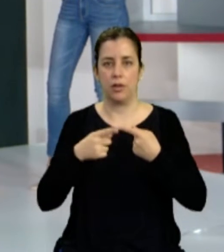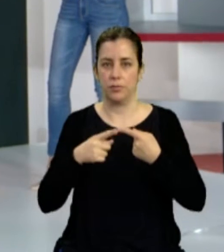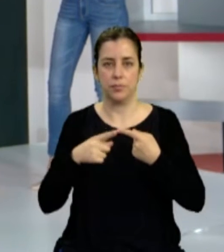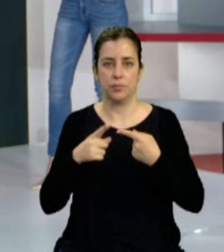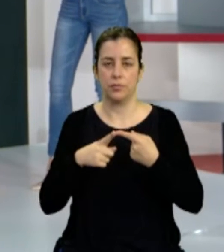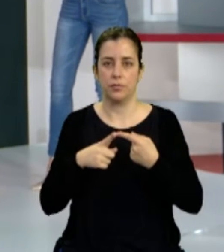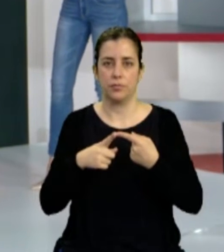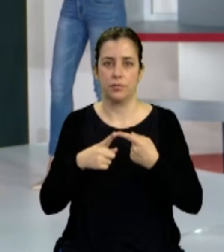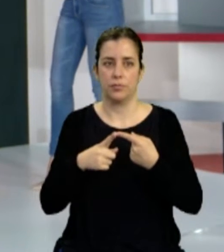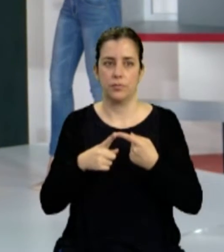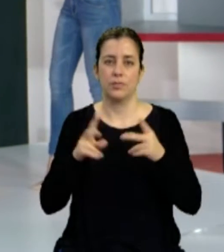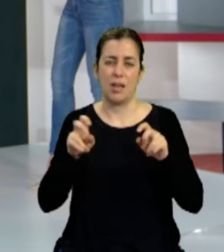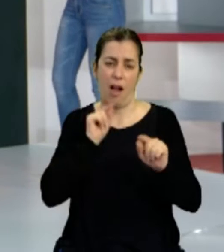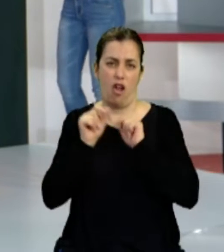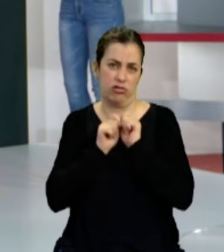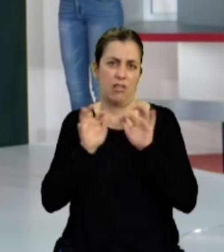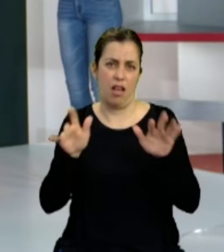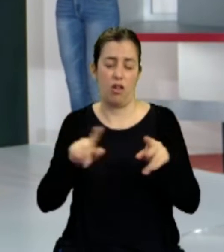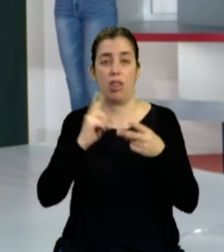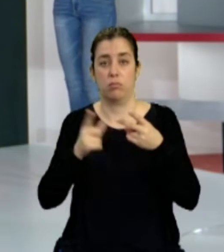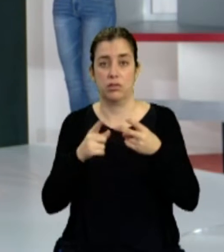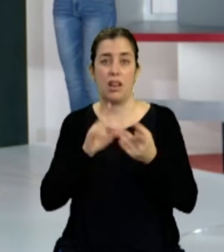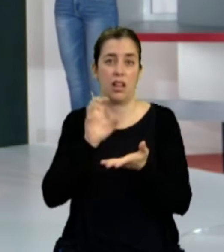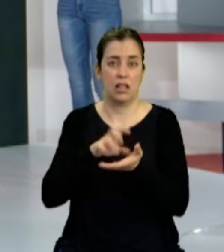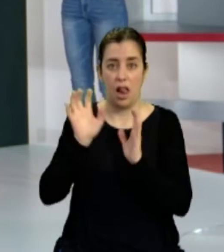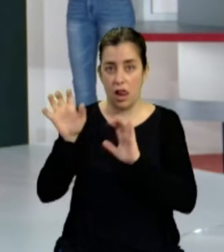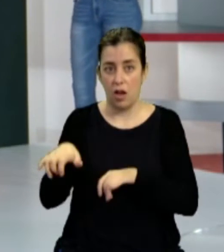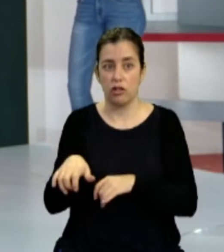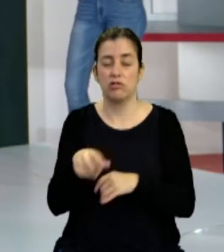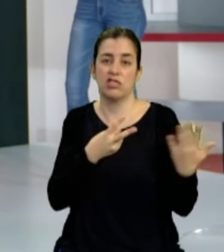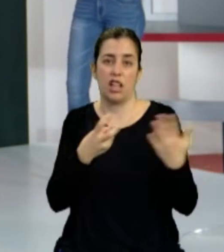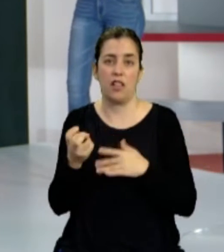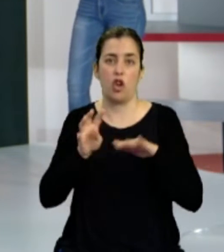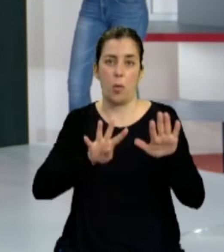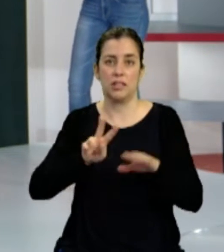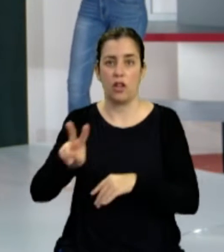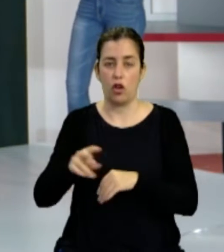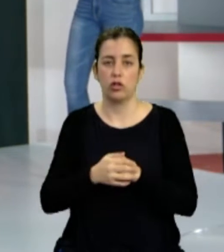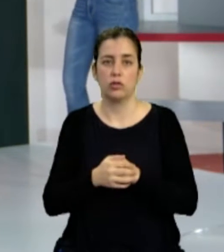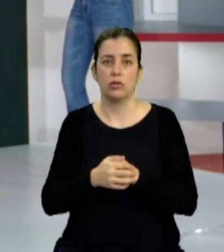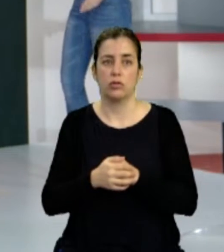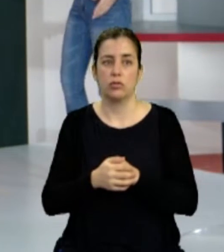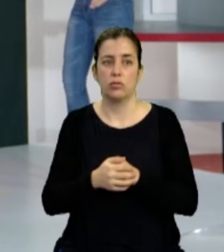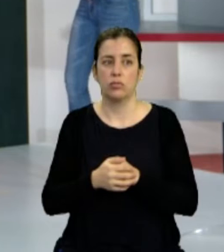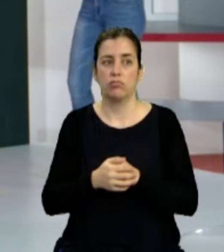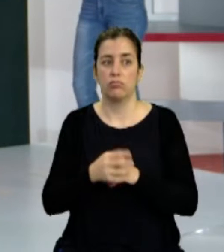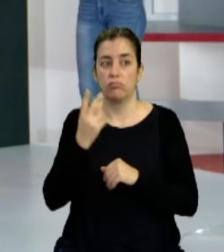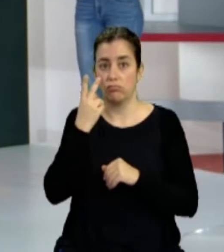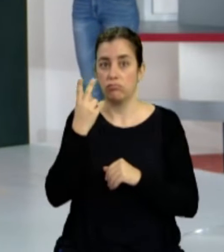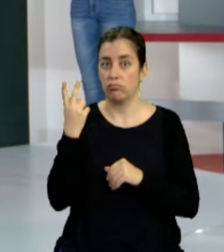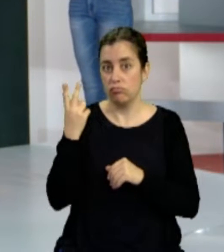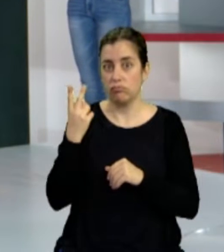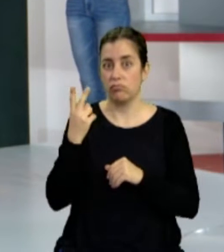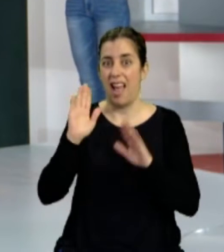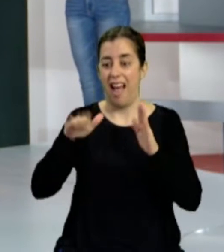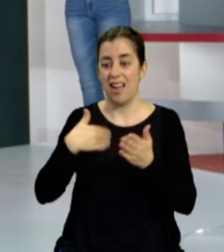posición en cuanto a contagios. Le siguen Castilla y León, con 792. Y hay que bajar, ahí lo tienen, hasta la